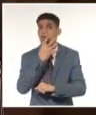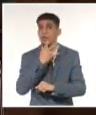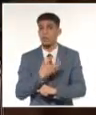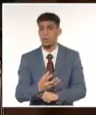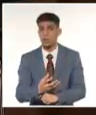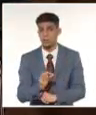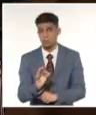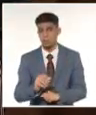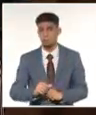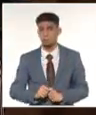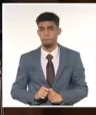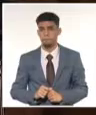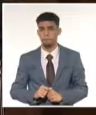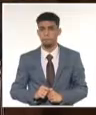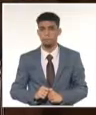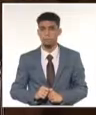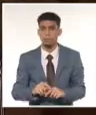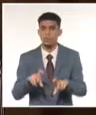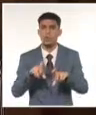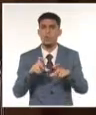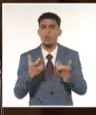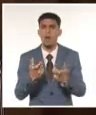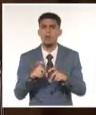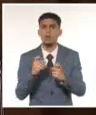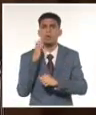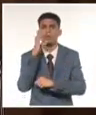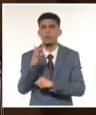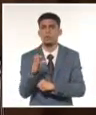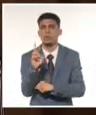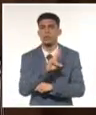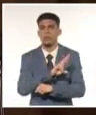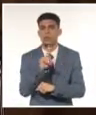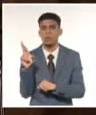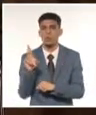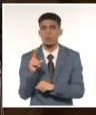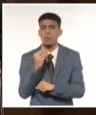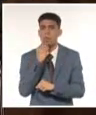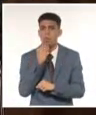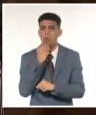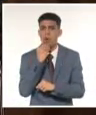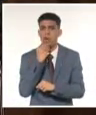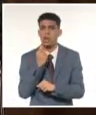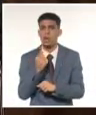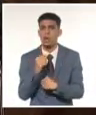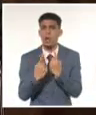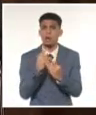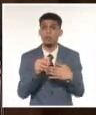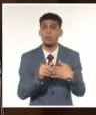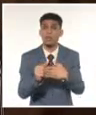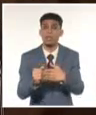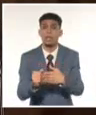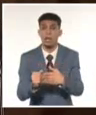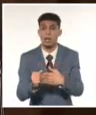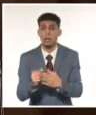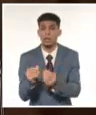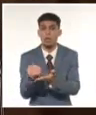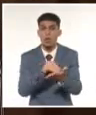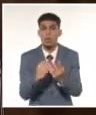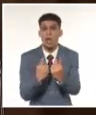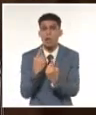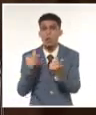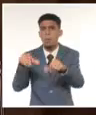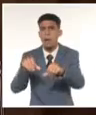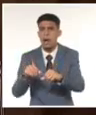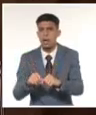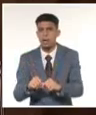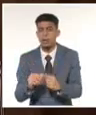trazado. ¿Y cuál es el rumbo trazado por la revolución que nos sirva de guía para saber dónde hay una tendencia negativa o